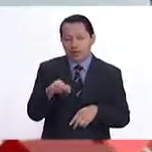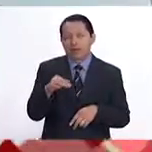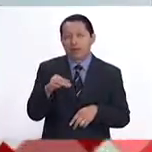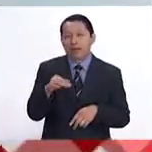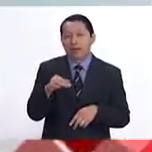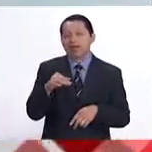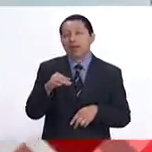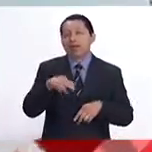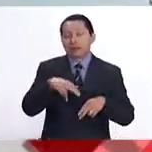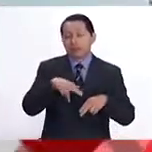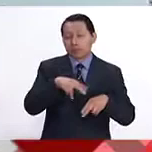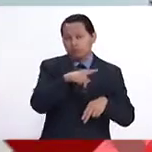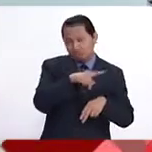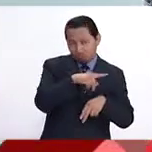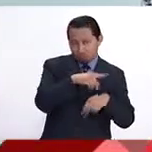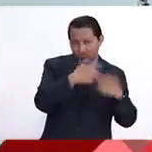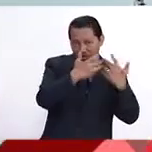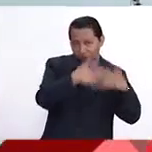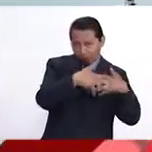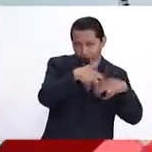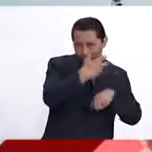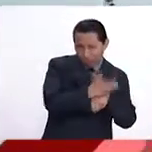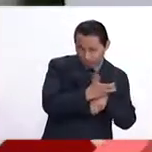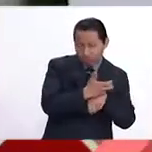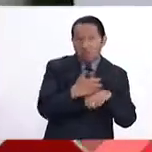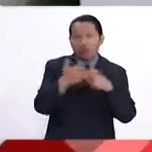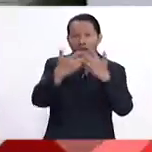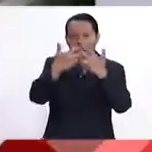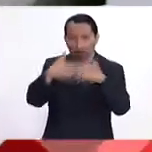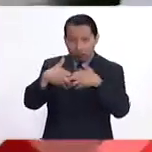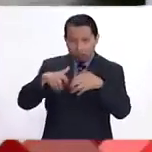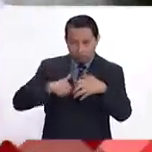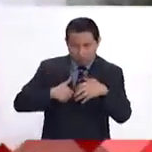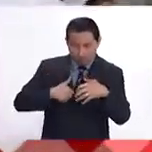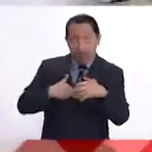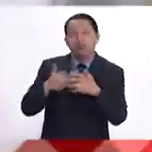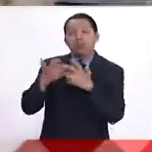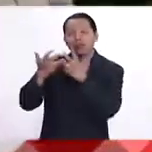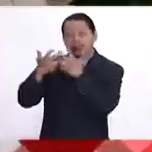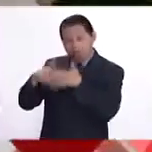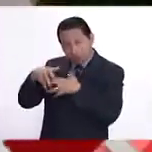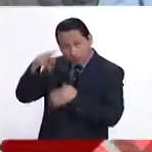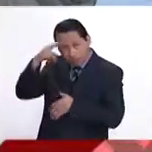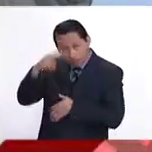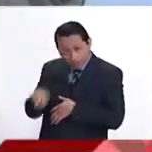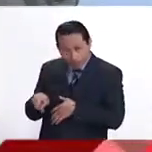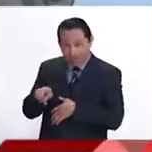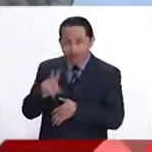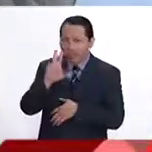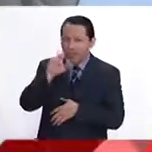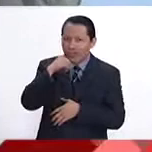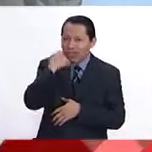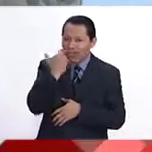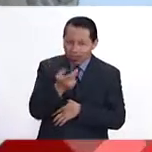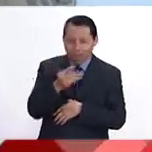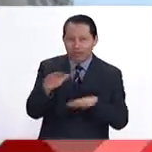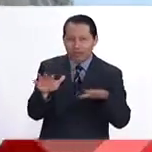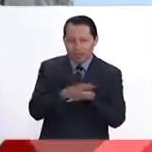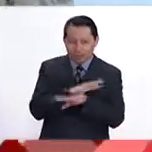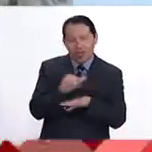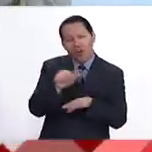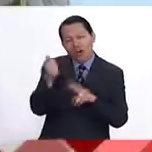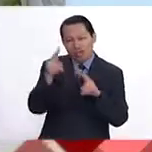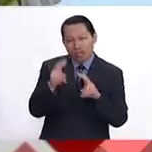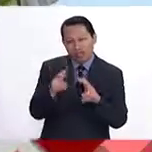Ni la industria americana, ni la industria canadiense, y ni tampoco la mexicana quisiéramos modificar en eso. Hay otros